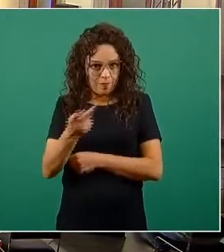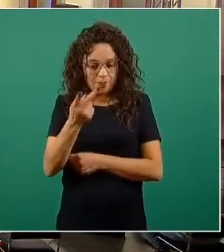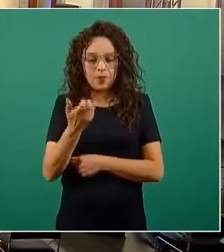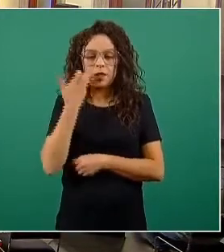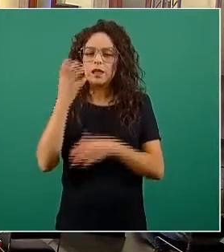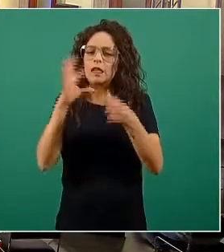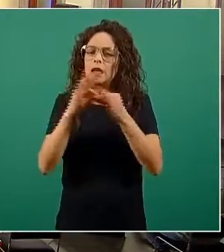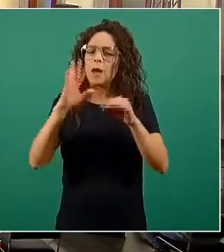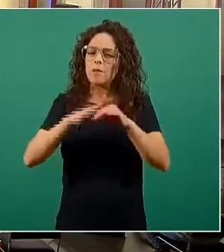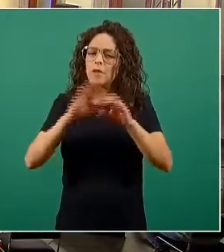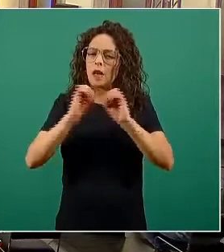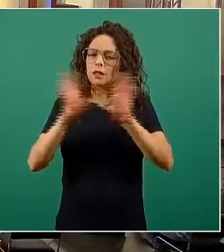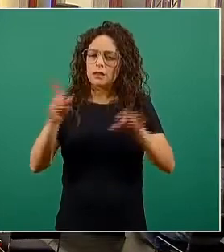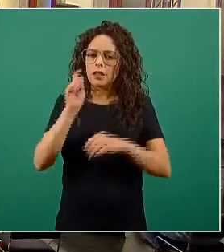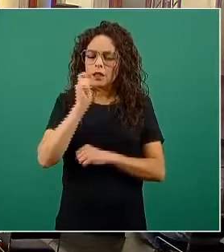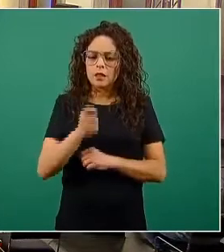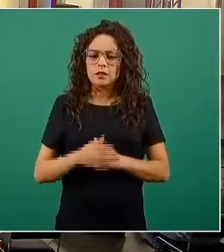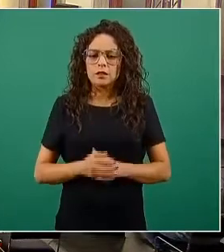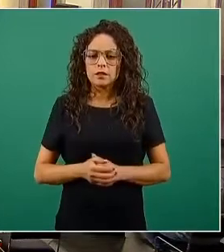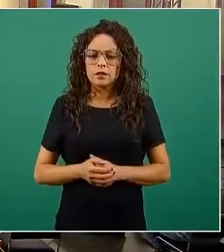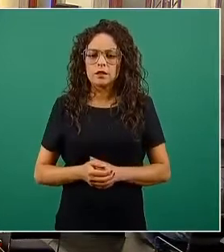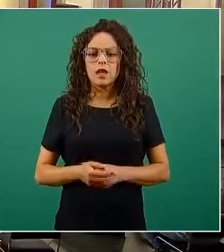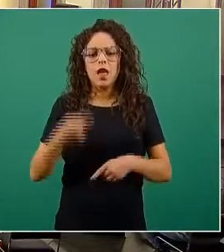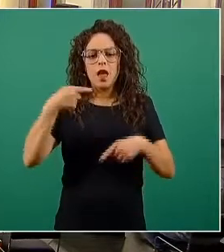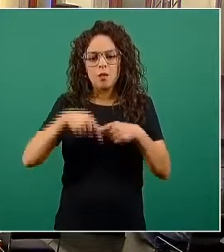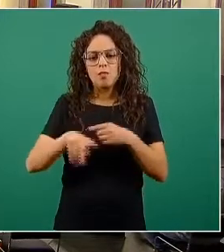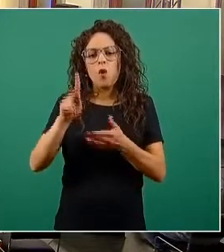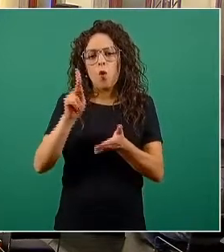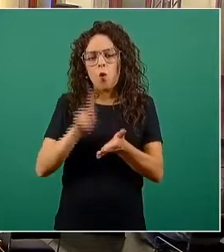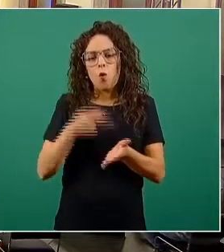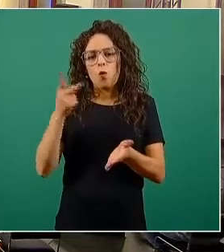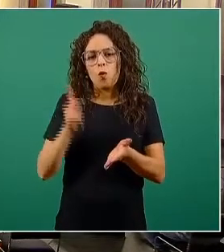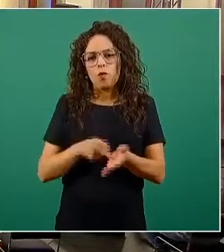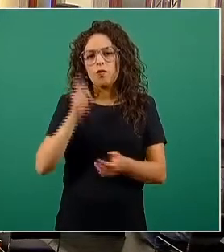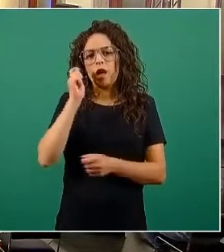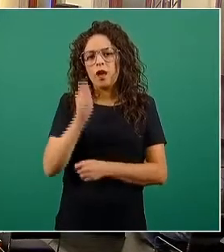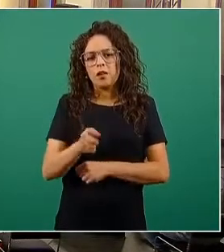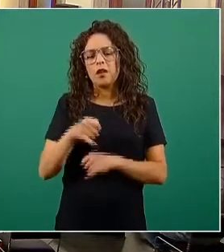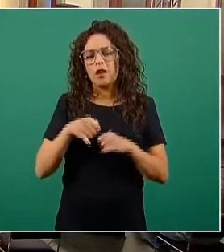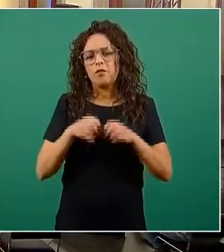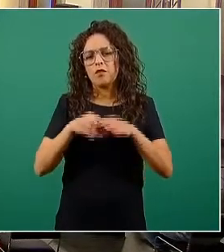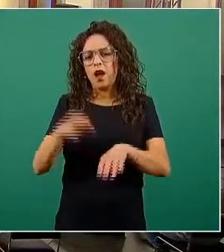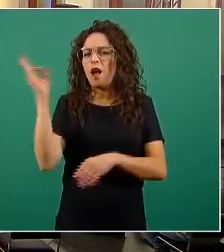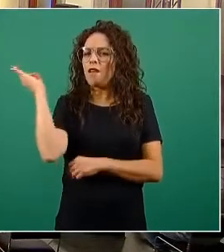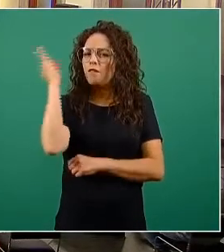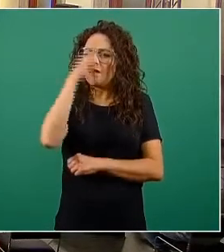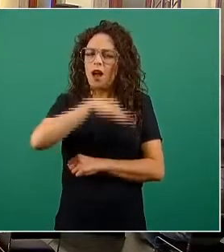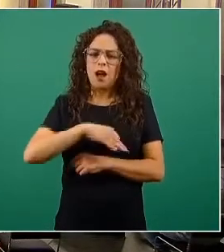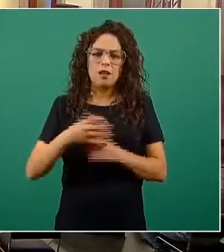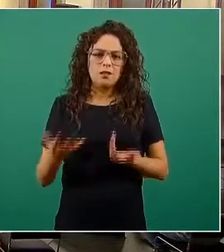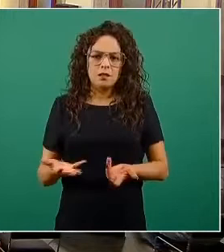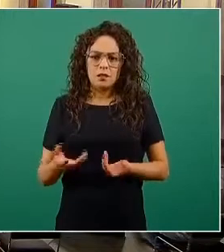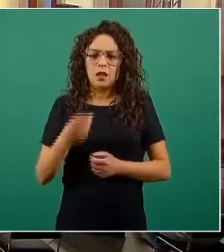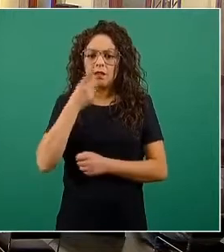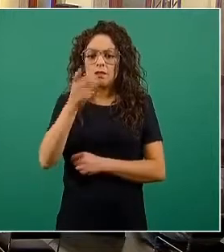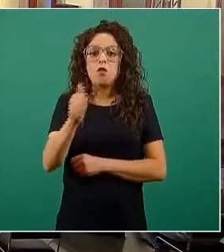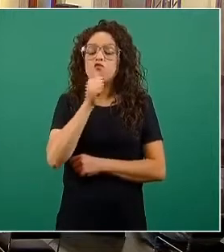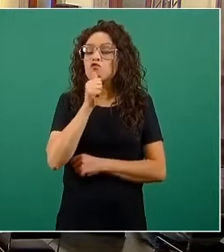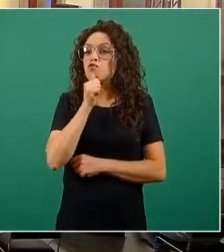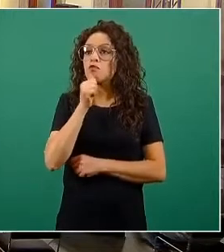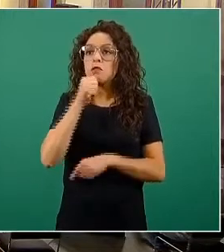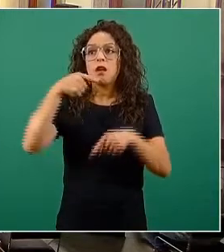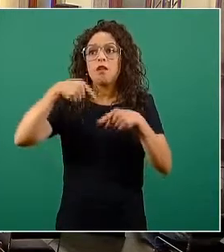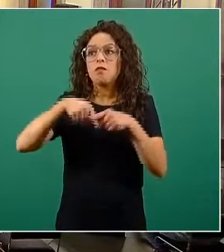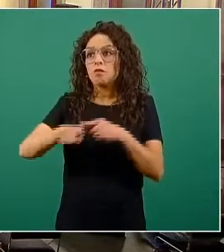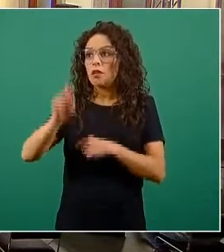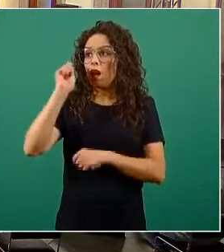que todavía no está, empiezan a salir las fake news, empieza a salir información falsa. Todavía no están vacunando a adultos mayores, todavía no